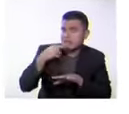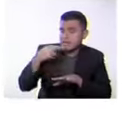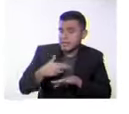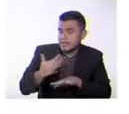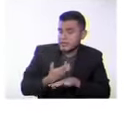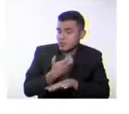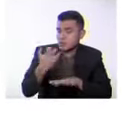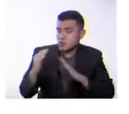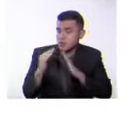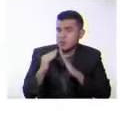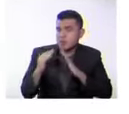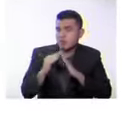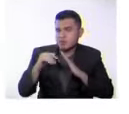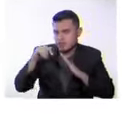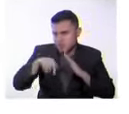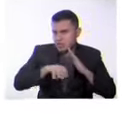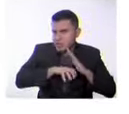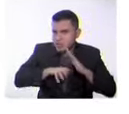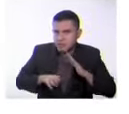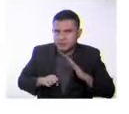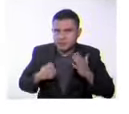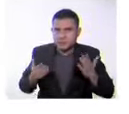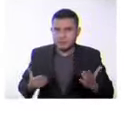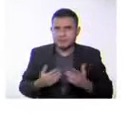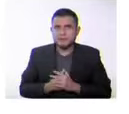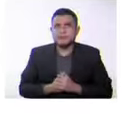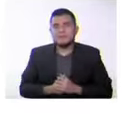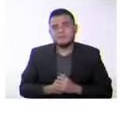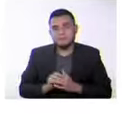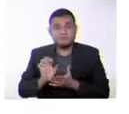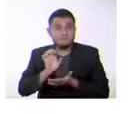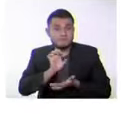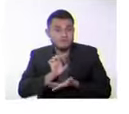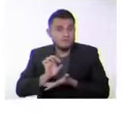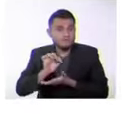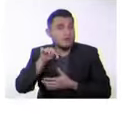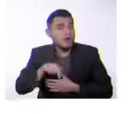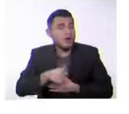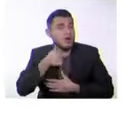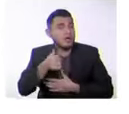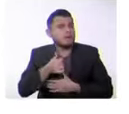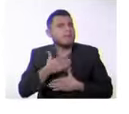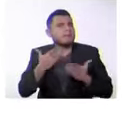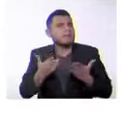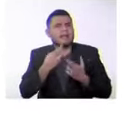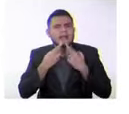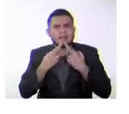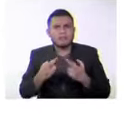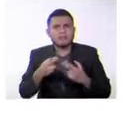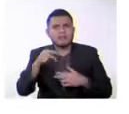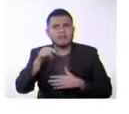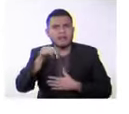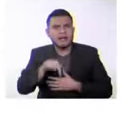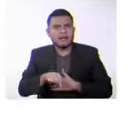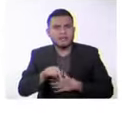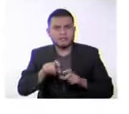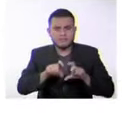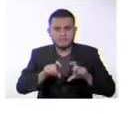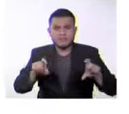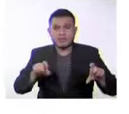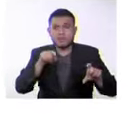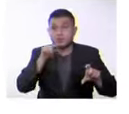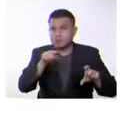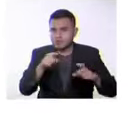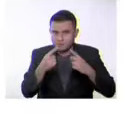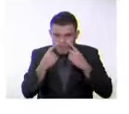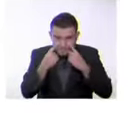nosotros tenemos en función del ecologismo. Entonces, para responder a este ítem, debes